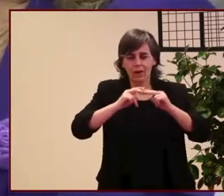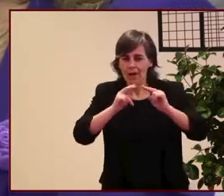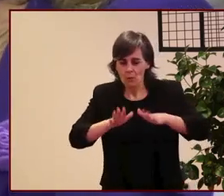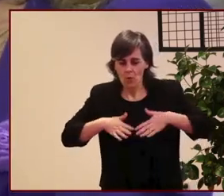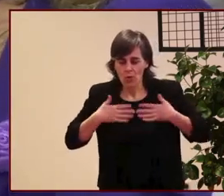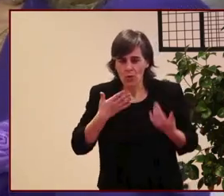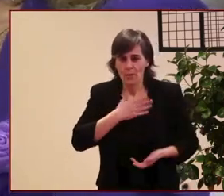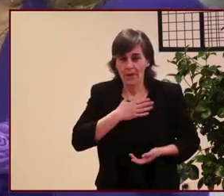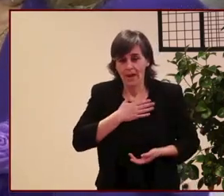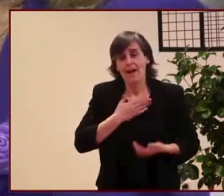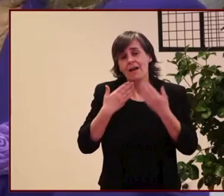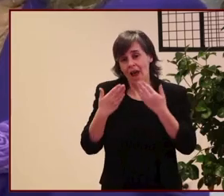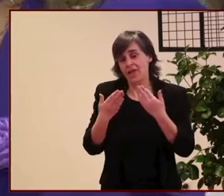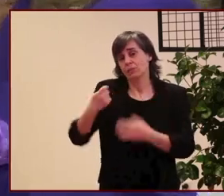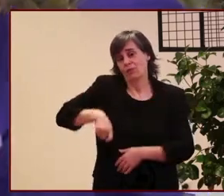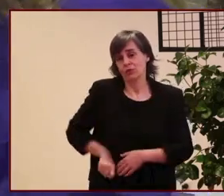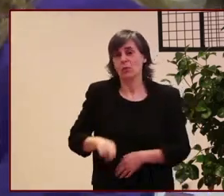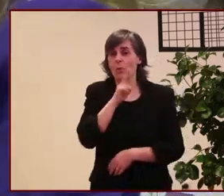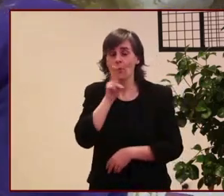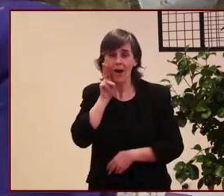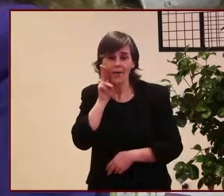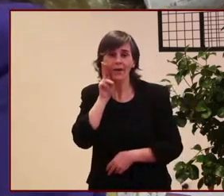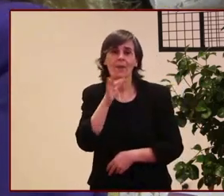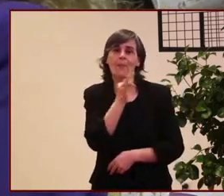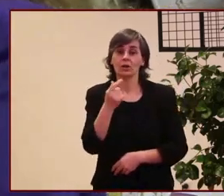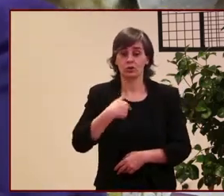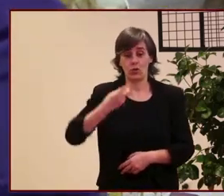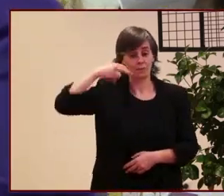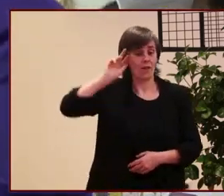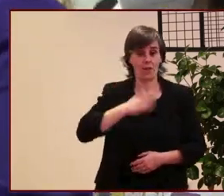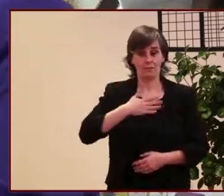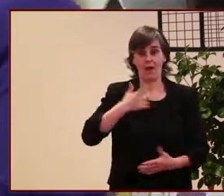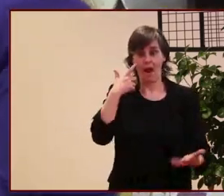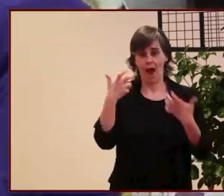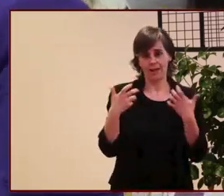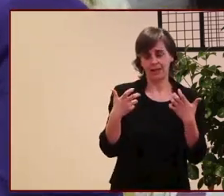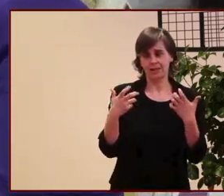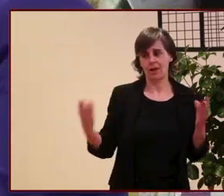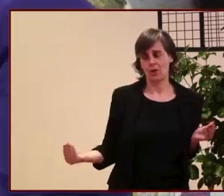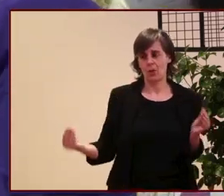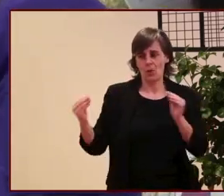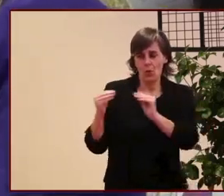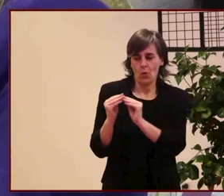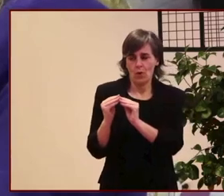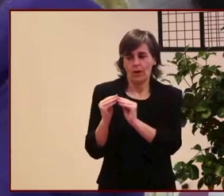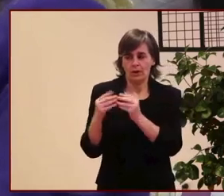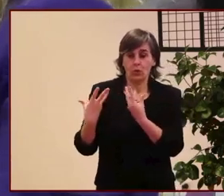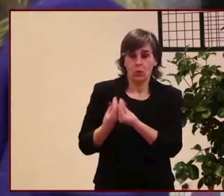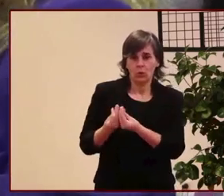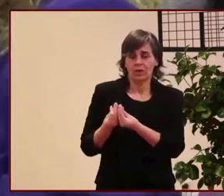oficio de mi madre y con mis vivencias como artista y acercarme a ellos ya mi historia familiar